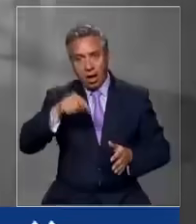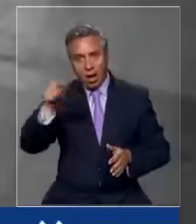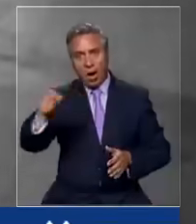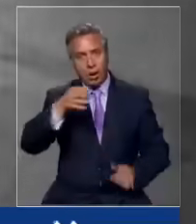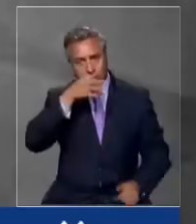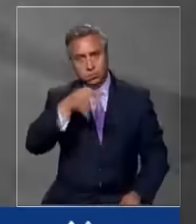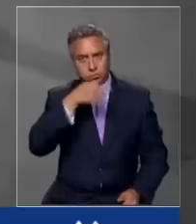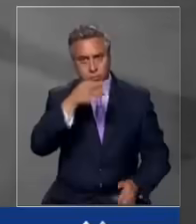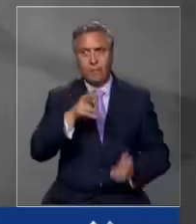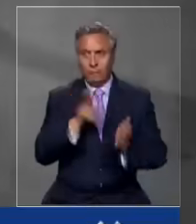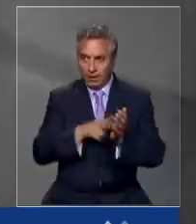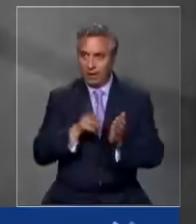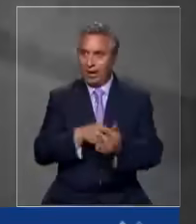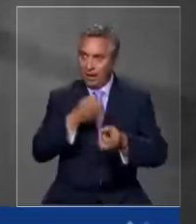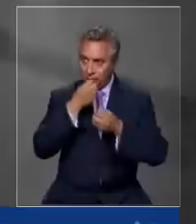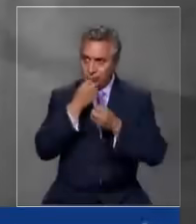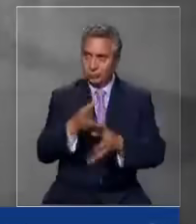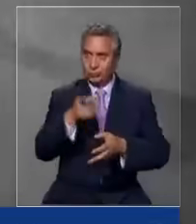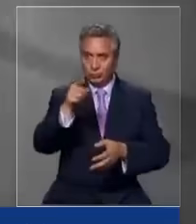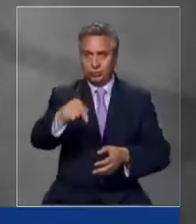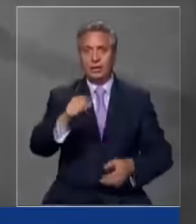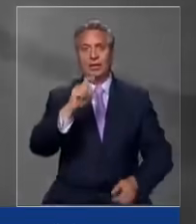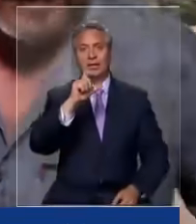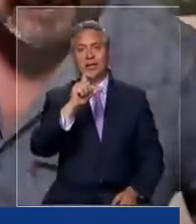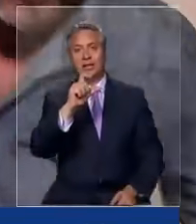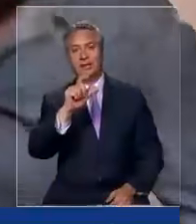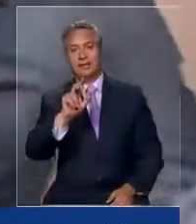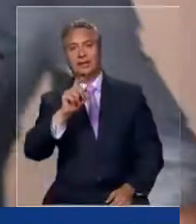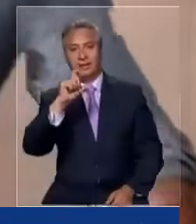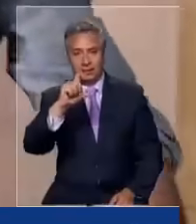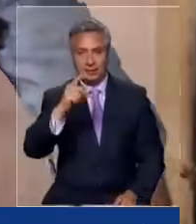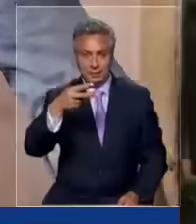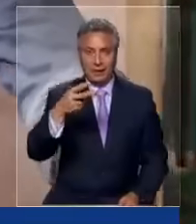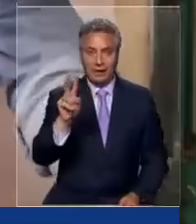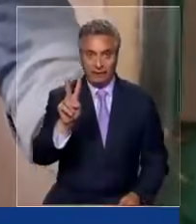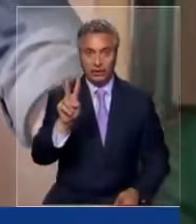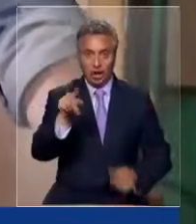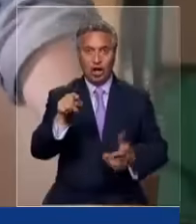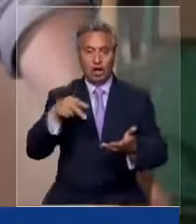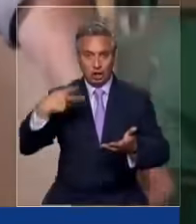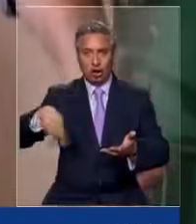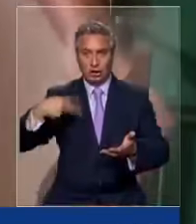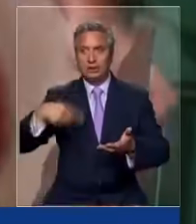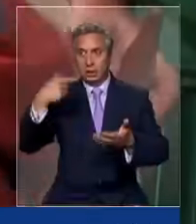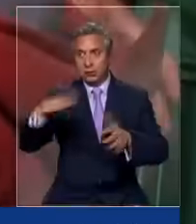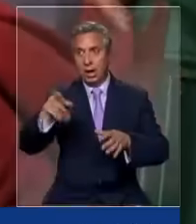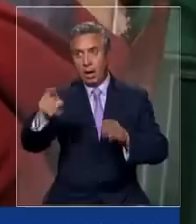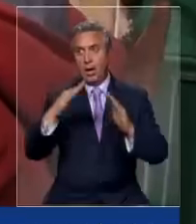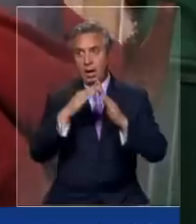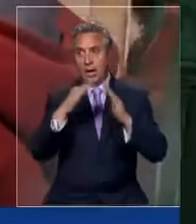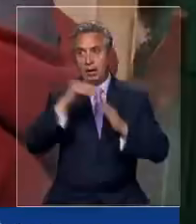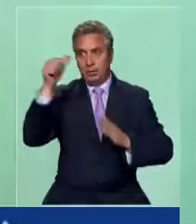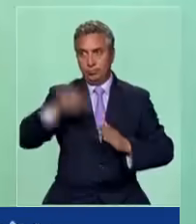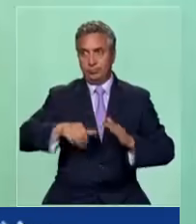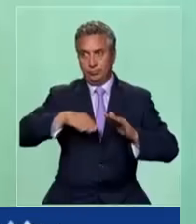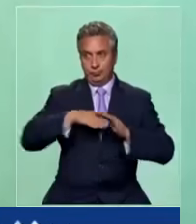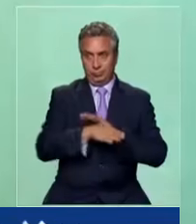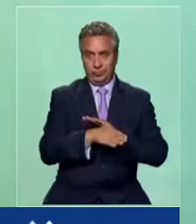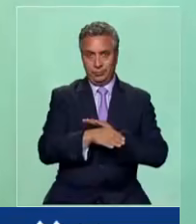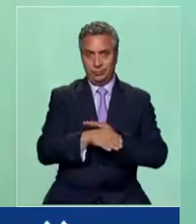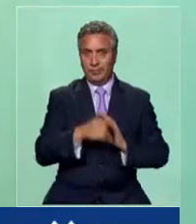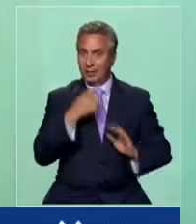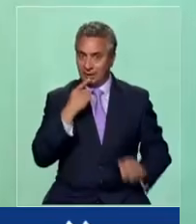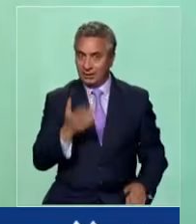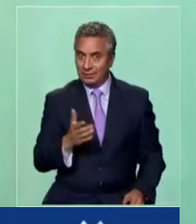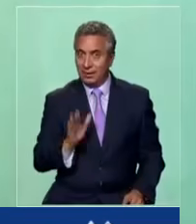su verdad en exclusiva para Chilevisión Noticias, mientras está con la medida cautelar de arresto domiciliario total. ¿Tú piensas que